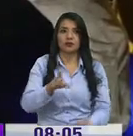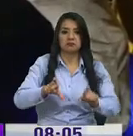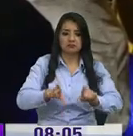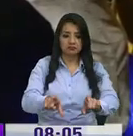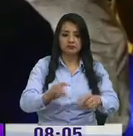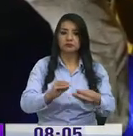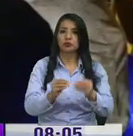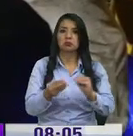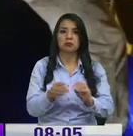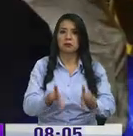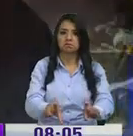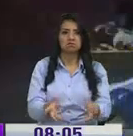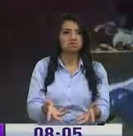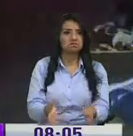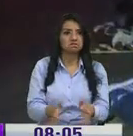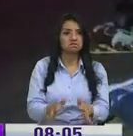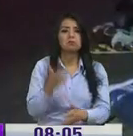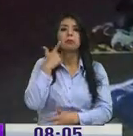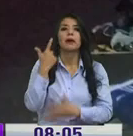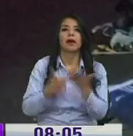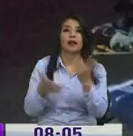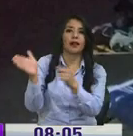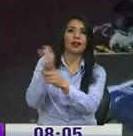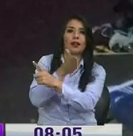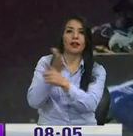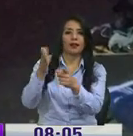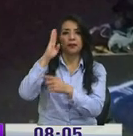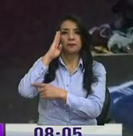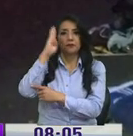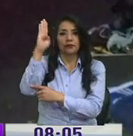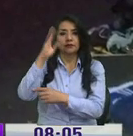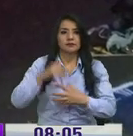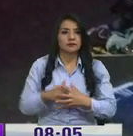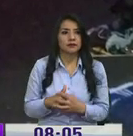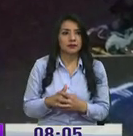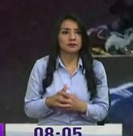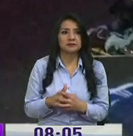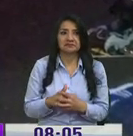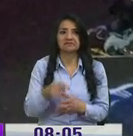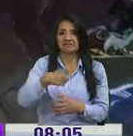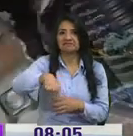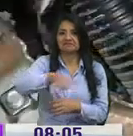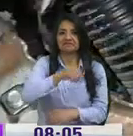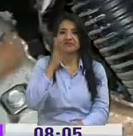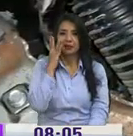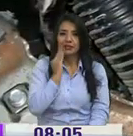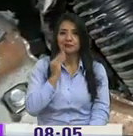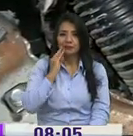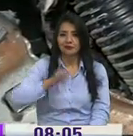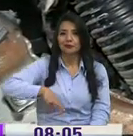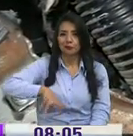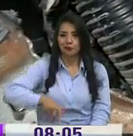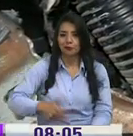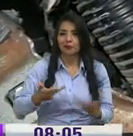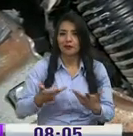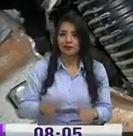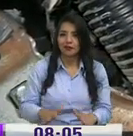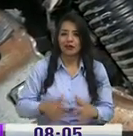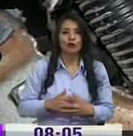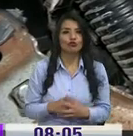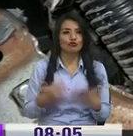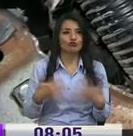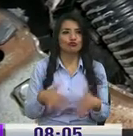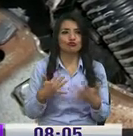parte posterior, esto para evitar ser delatados, es decir, como que no eran principiantes, no querían dejar huellas, solo cargaban